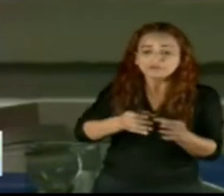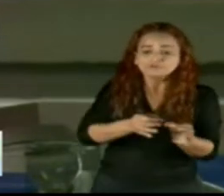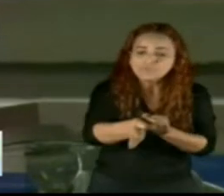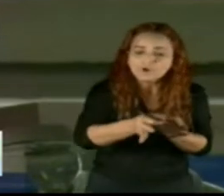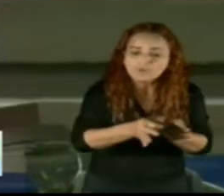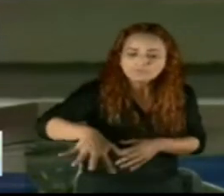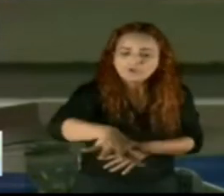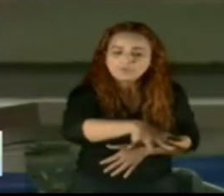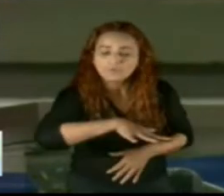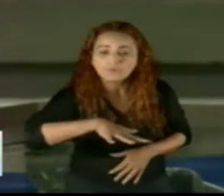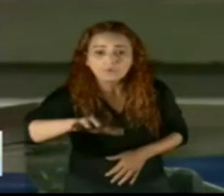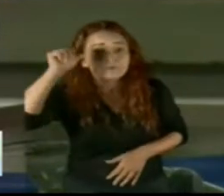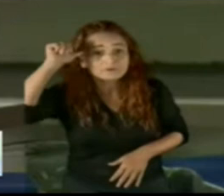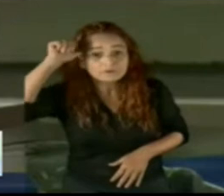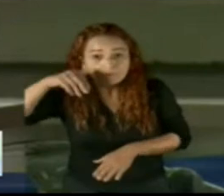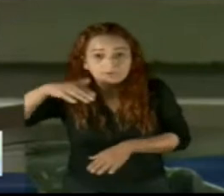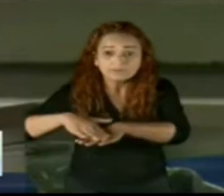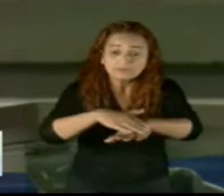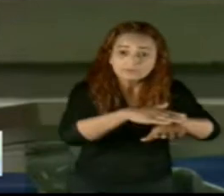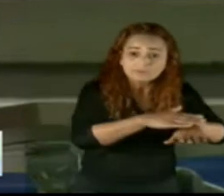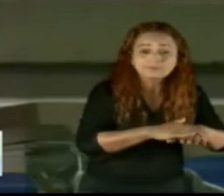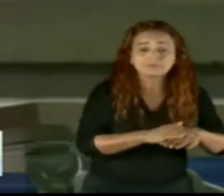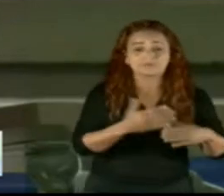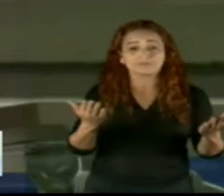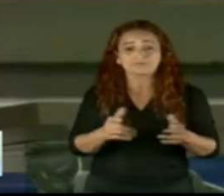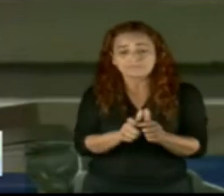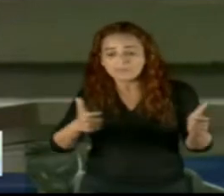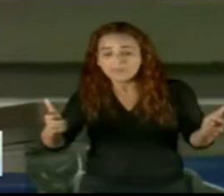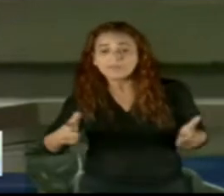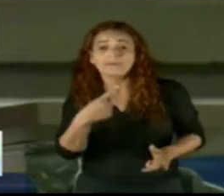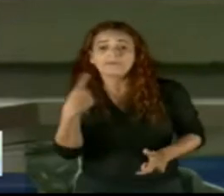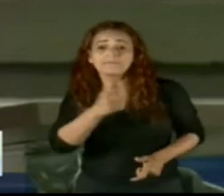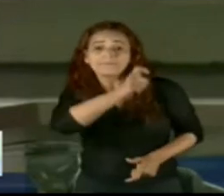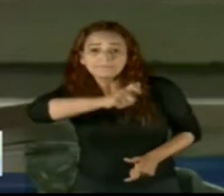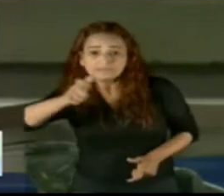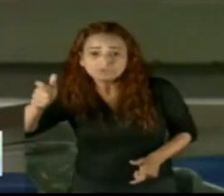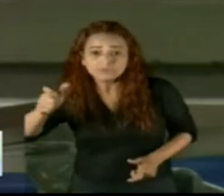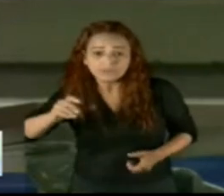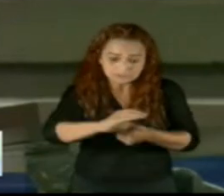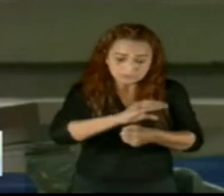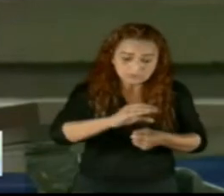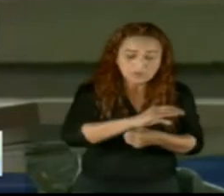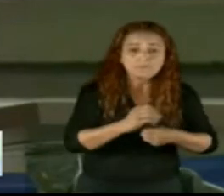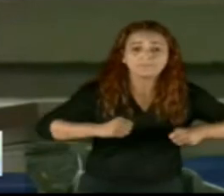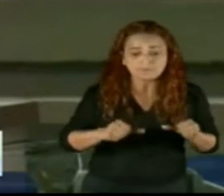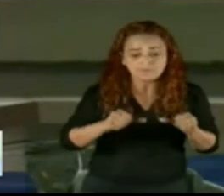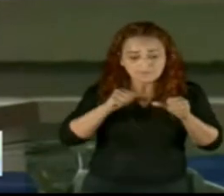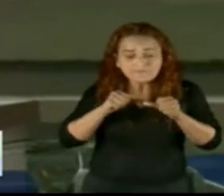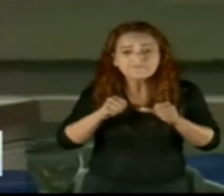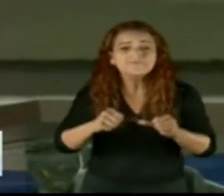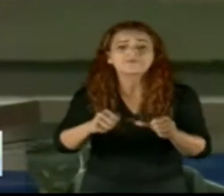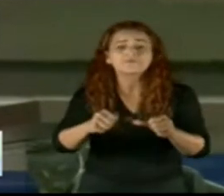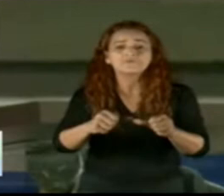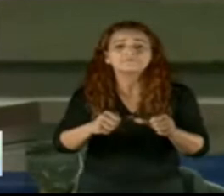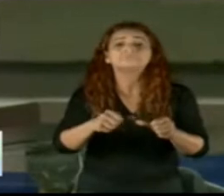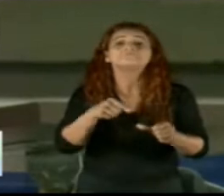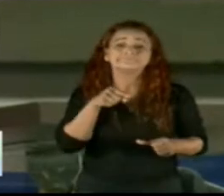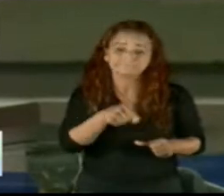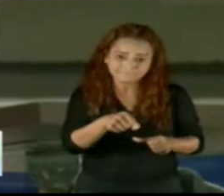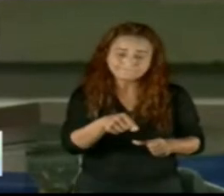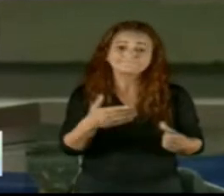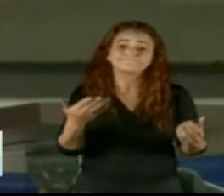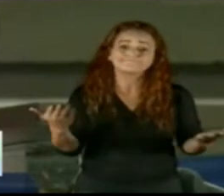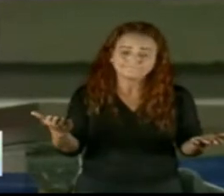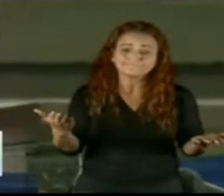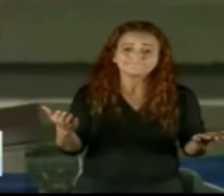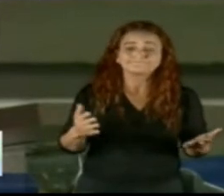alrededores. Recordemos también que muchos de los habitantes que están en Bogotá hoy en día están